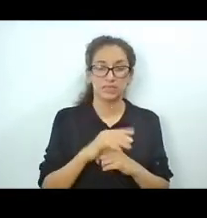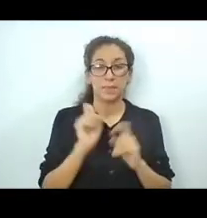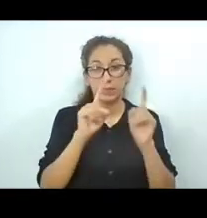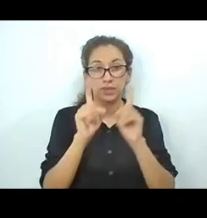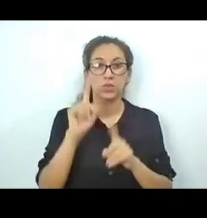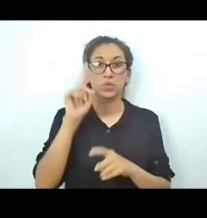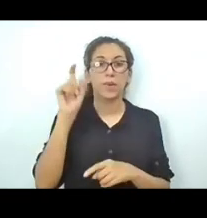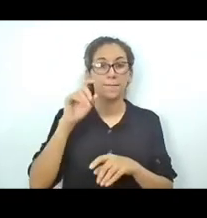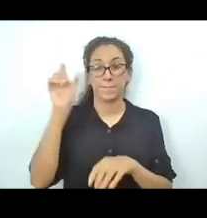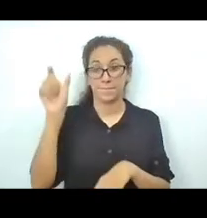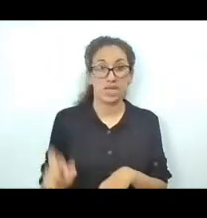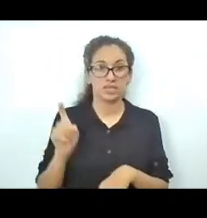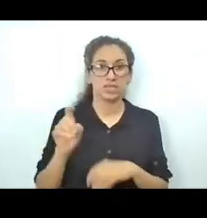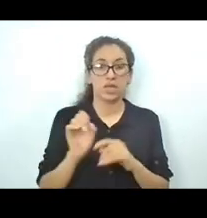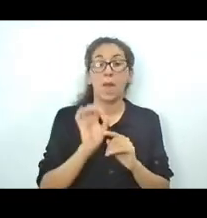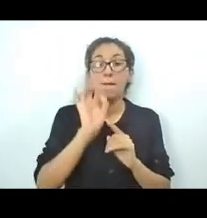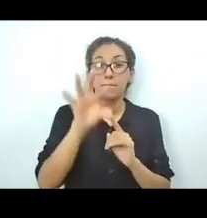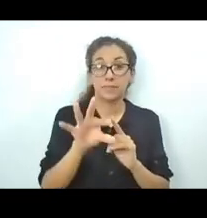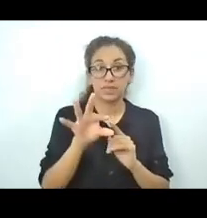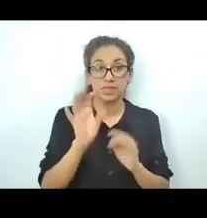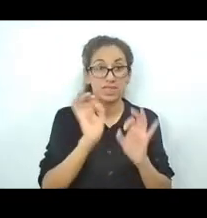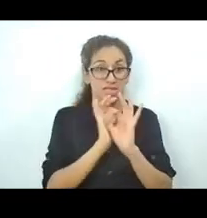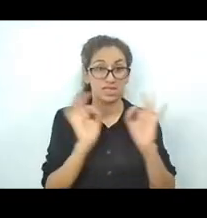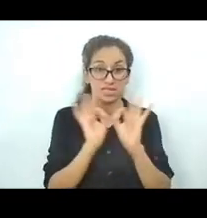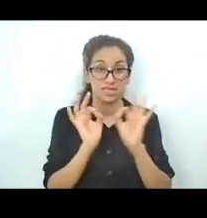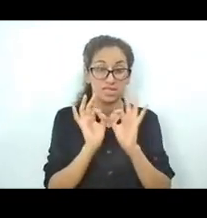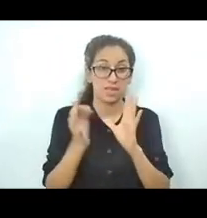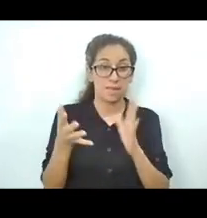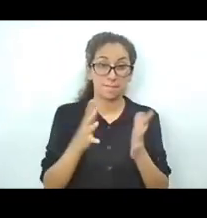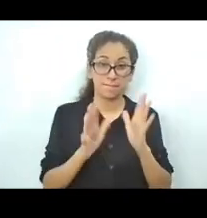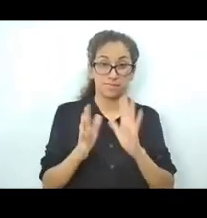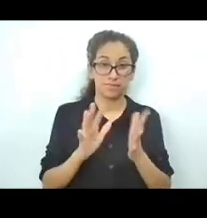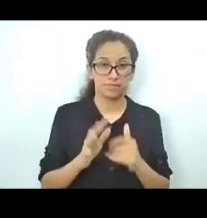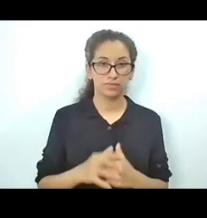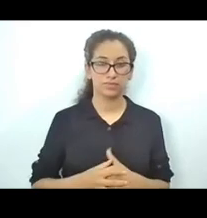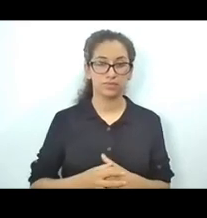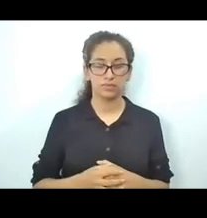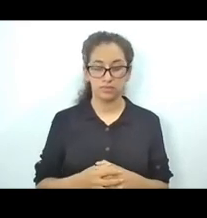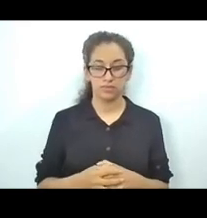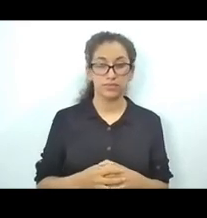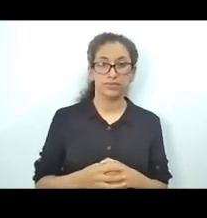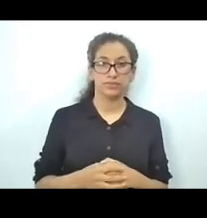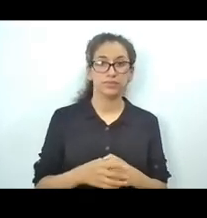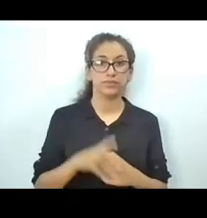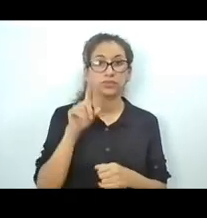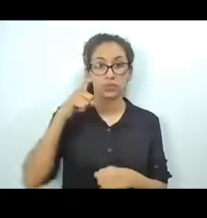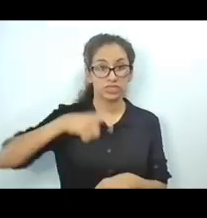tiene una eyaculación durante el coito, ¿no? Eso es más o menos lo que entiendo. Y que tiene que